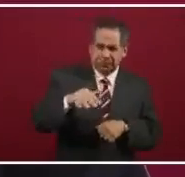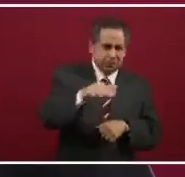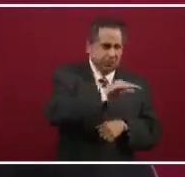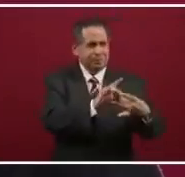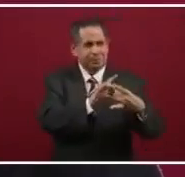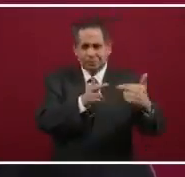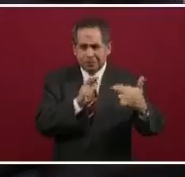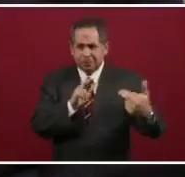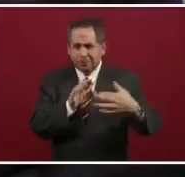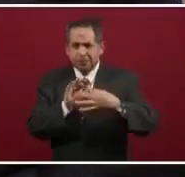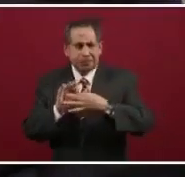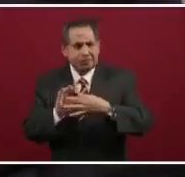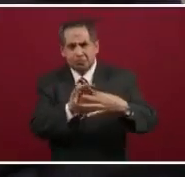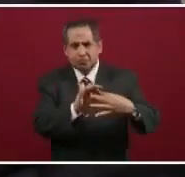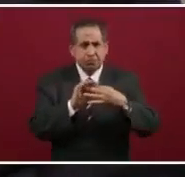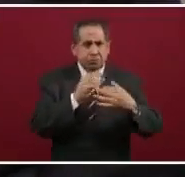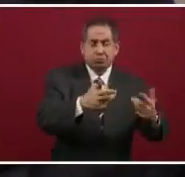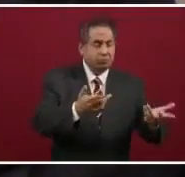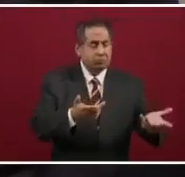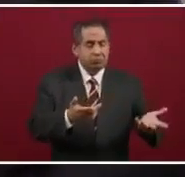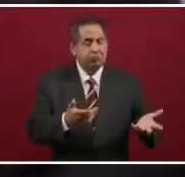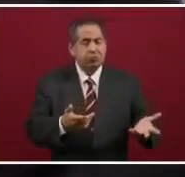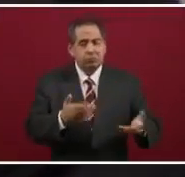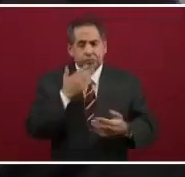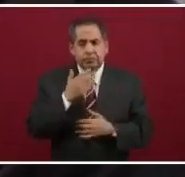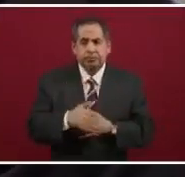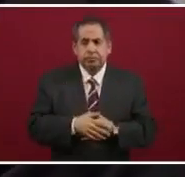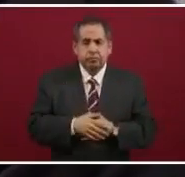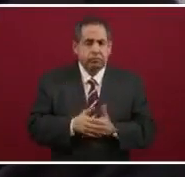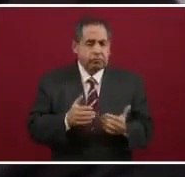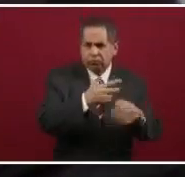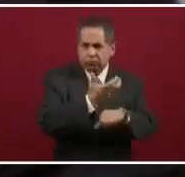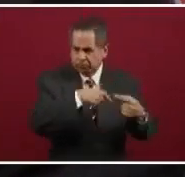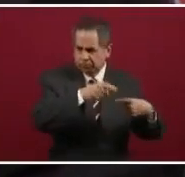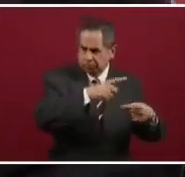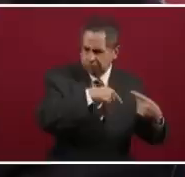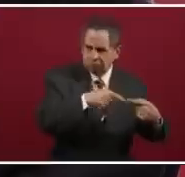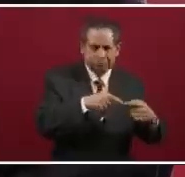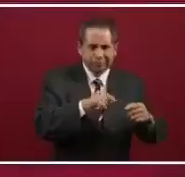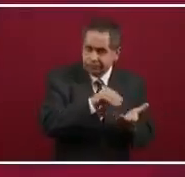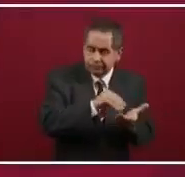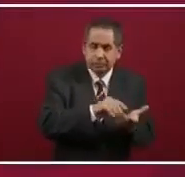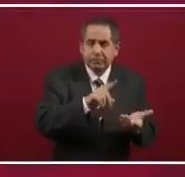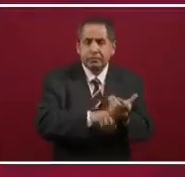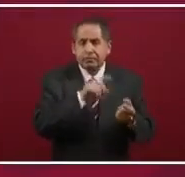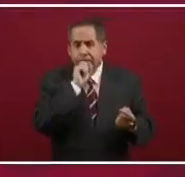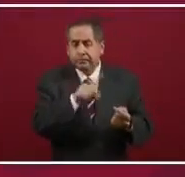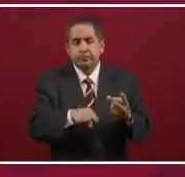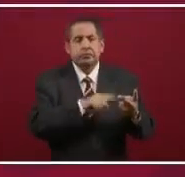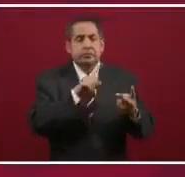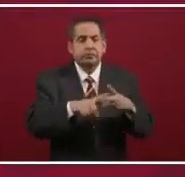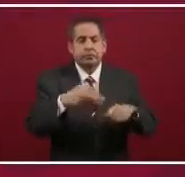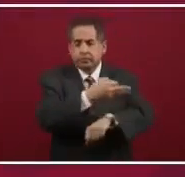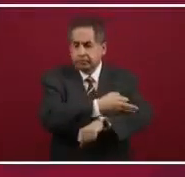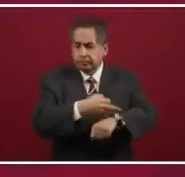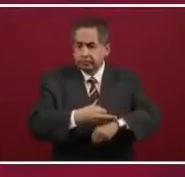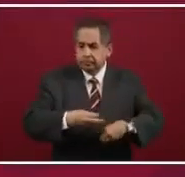norte. Hay muy buena comunicación, no solo relaciones comerciales, hay relaciones familiares, de